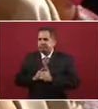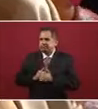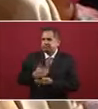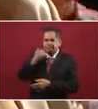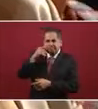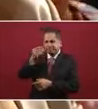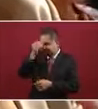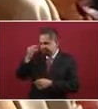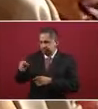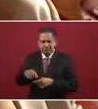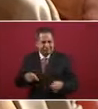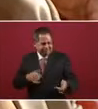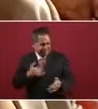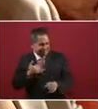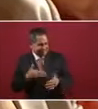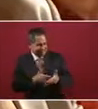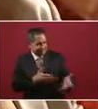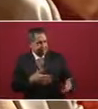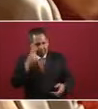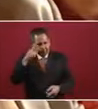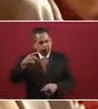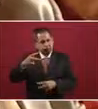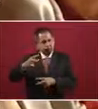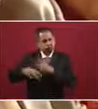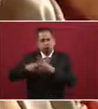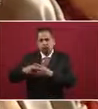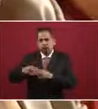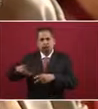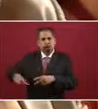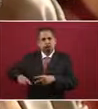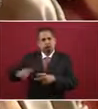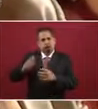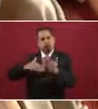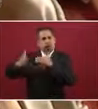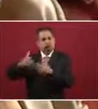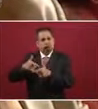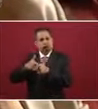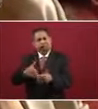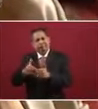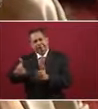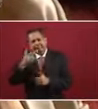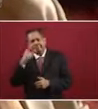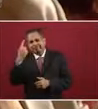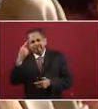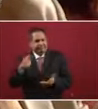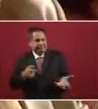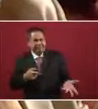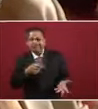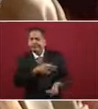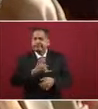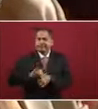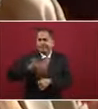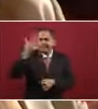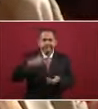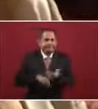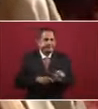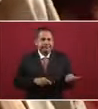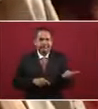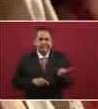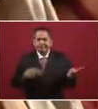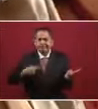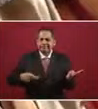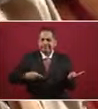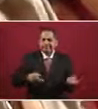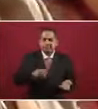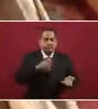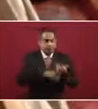que el elefante reumático al que usted llama, pues funcione? Porque esa gente sigue siendo un obstáculo y obviamente